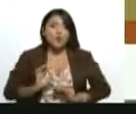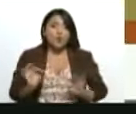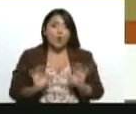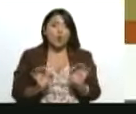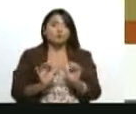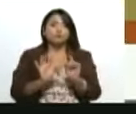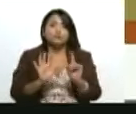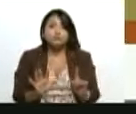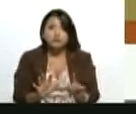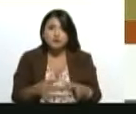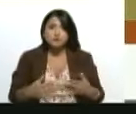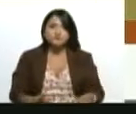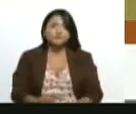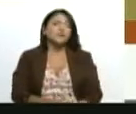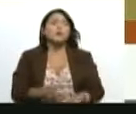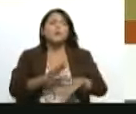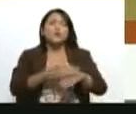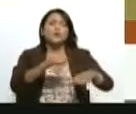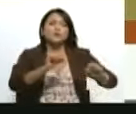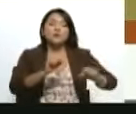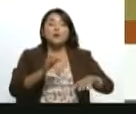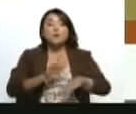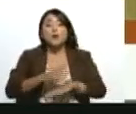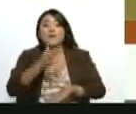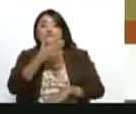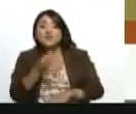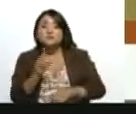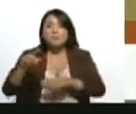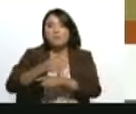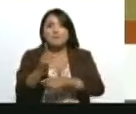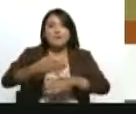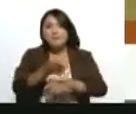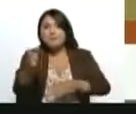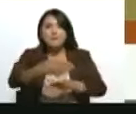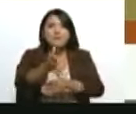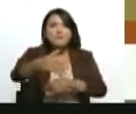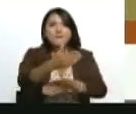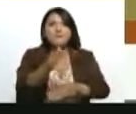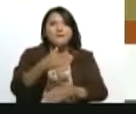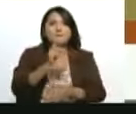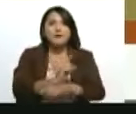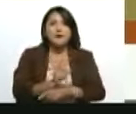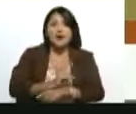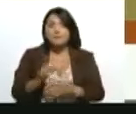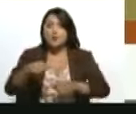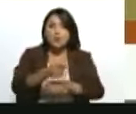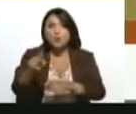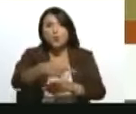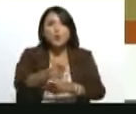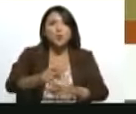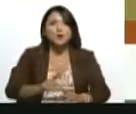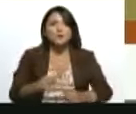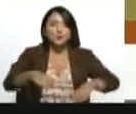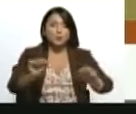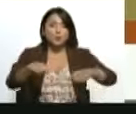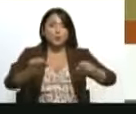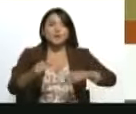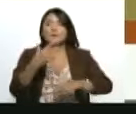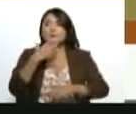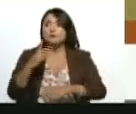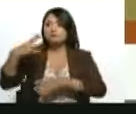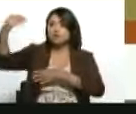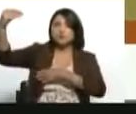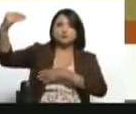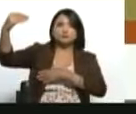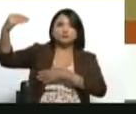¿Por qué los motorizados o motorizadas? Por la movilidad. Por la movilidad. ¿Por qué? Porque nos cortan la luz, se